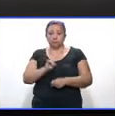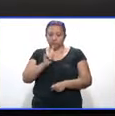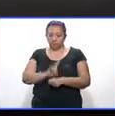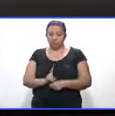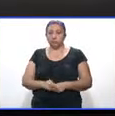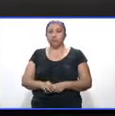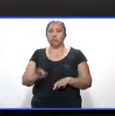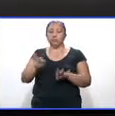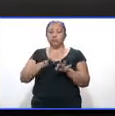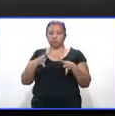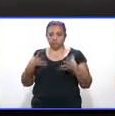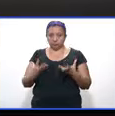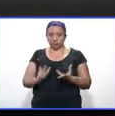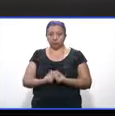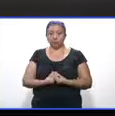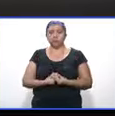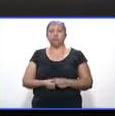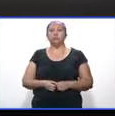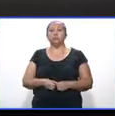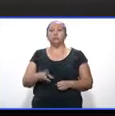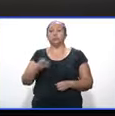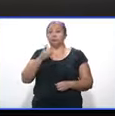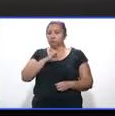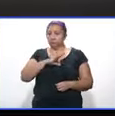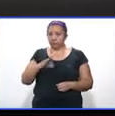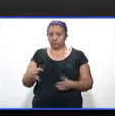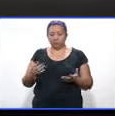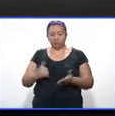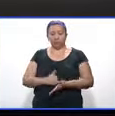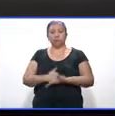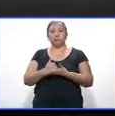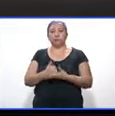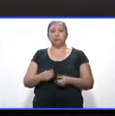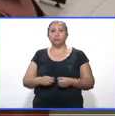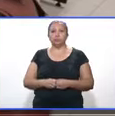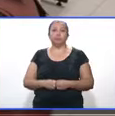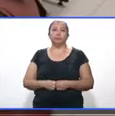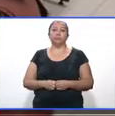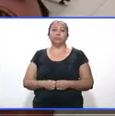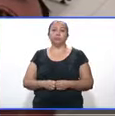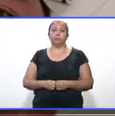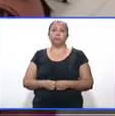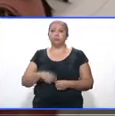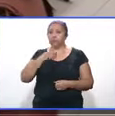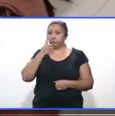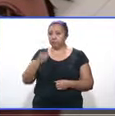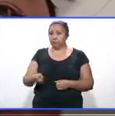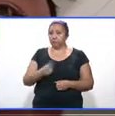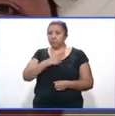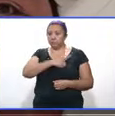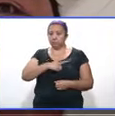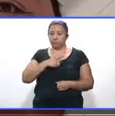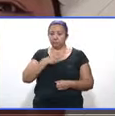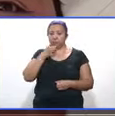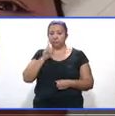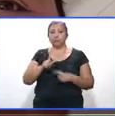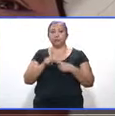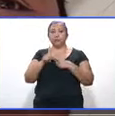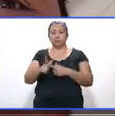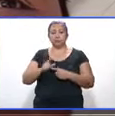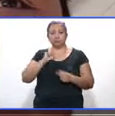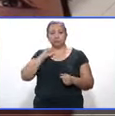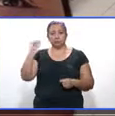como trabajamos, sino que nos pueden ayudar a ser mejores personas, por ejemplo. Por su pasión por las matemáticas, decidió continuar su